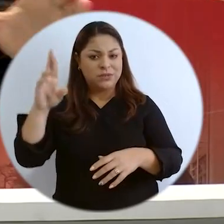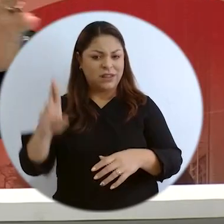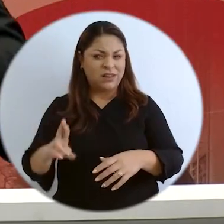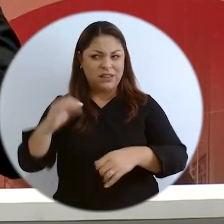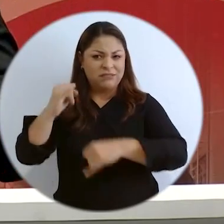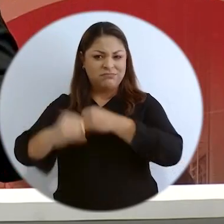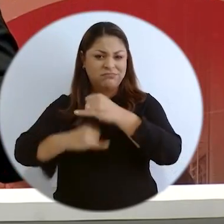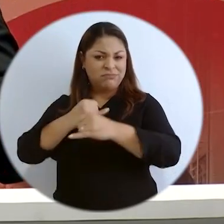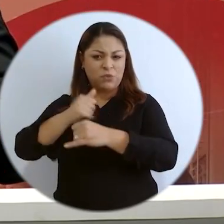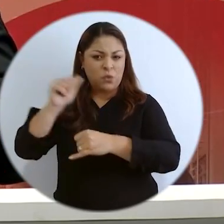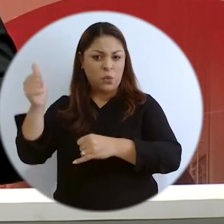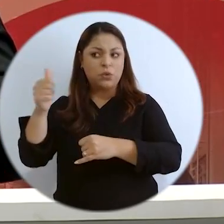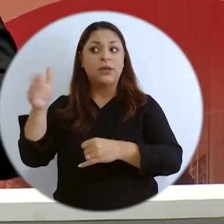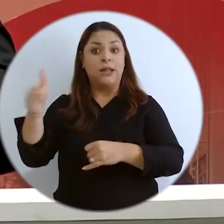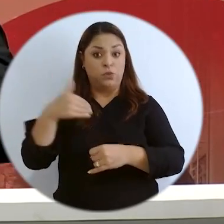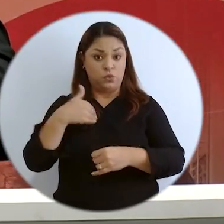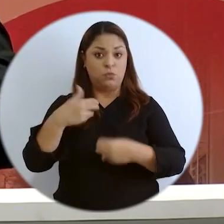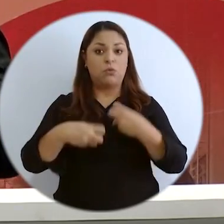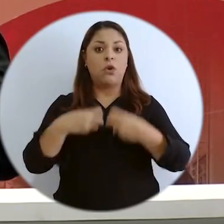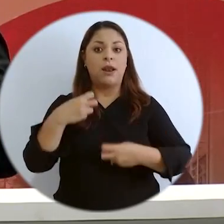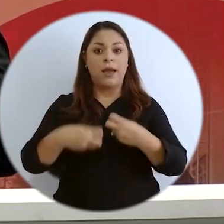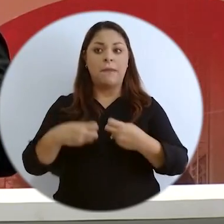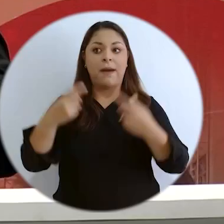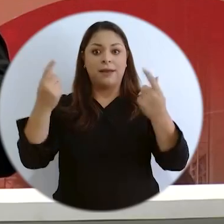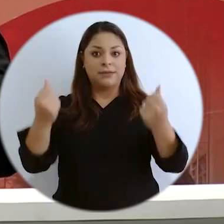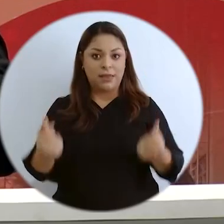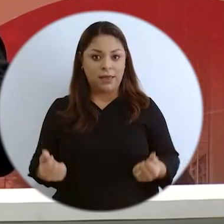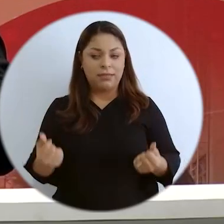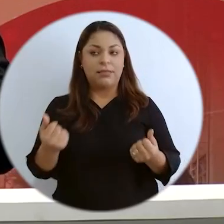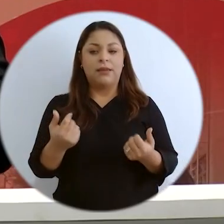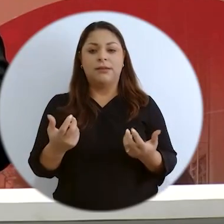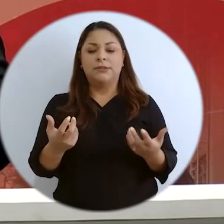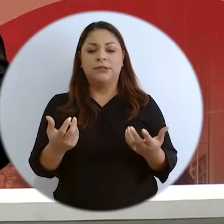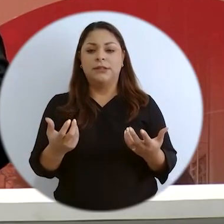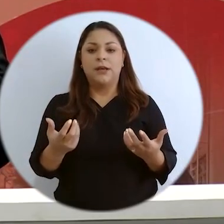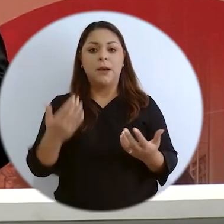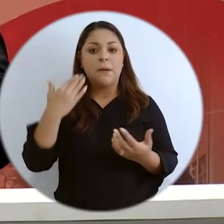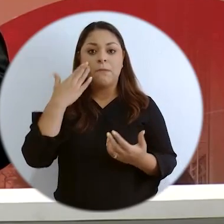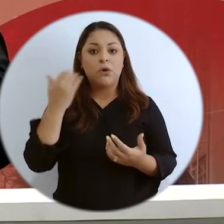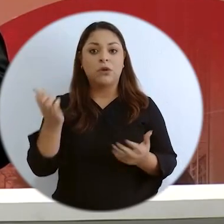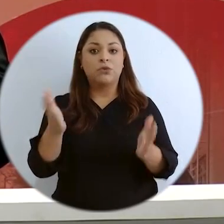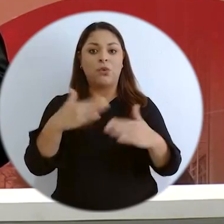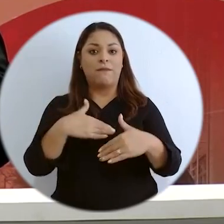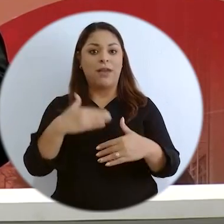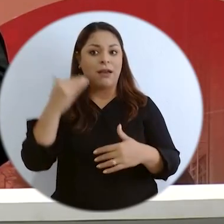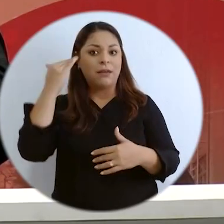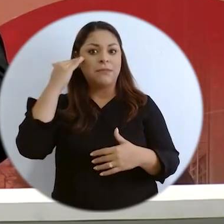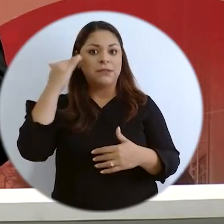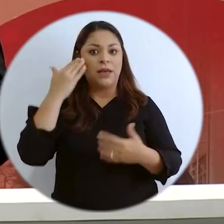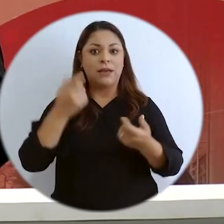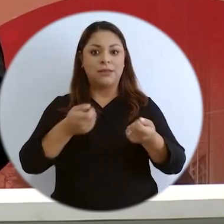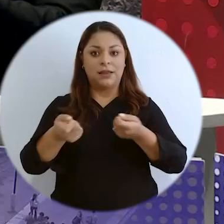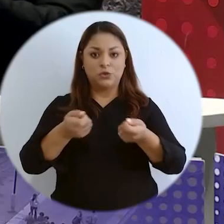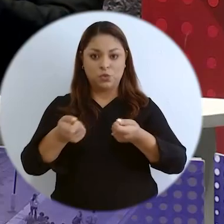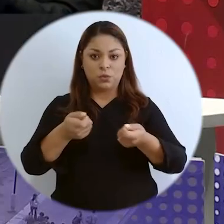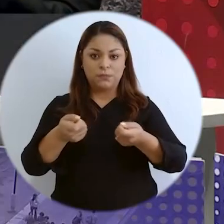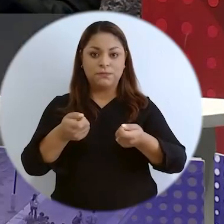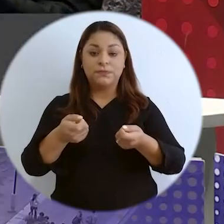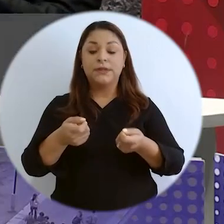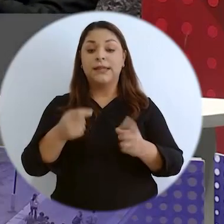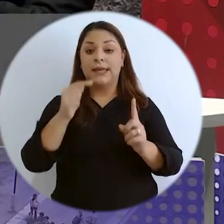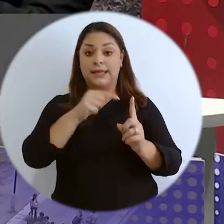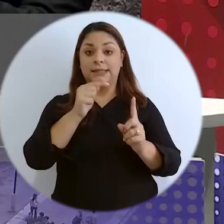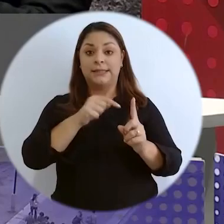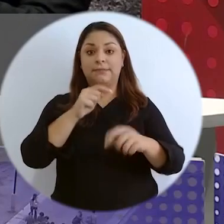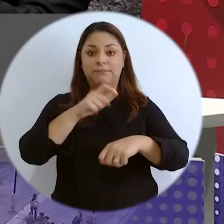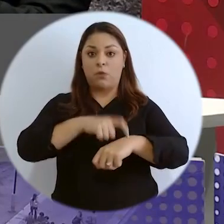internacional, viene a ser ministro de Hacienda, tuvo problemas siendo ministro de Hacienda también, porque no tenía esta capacidad de gestión, tuvo